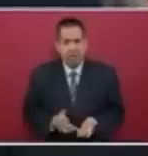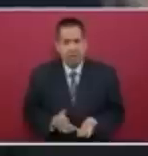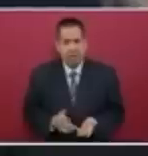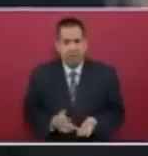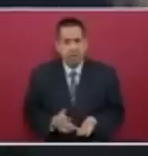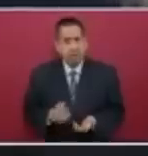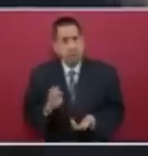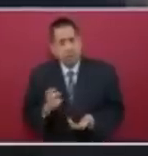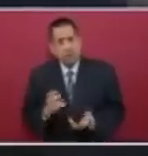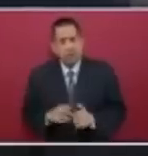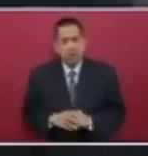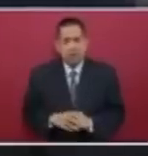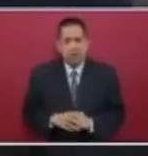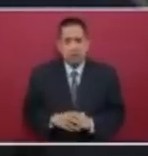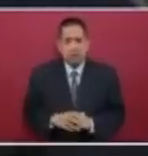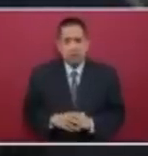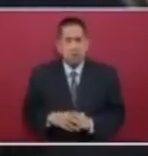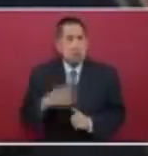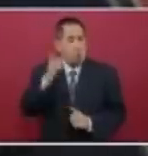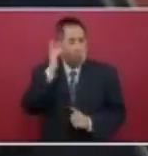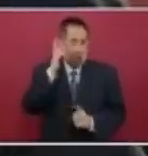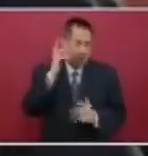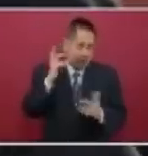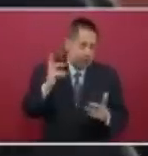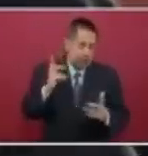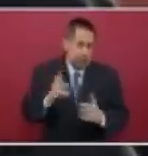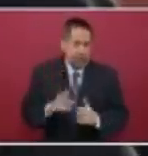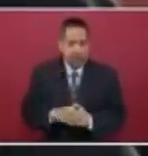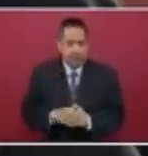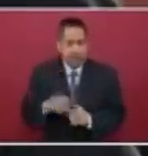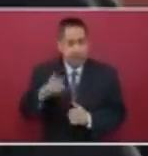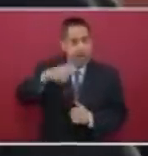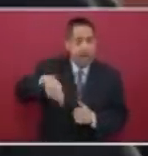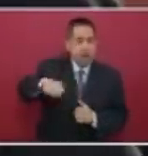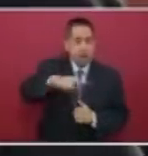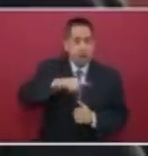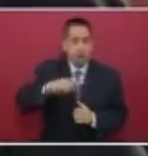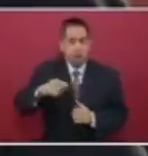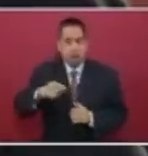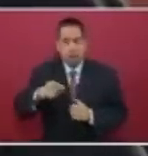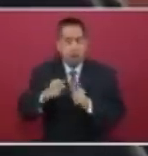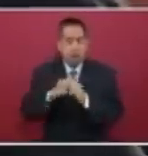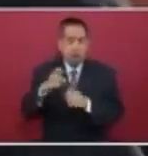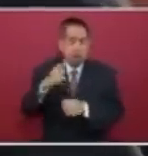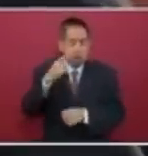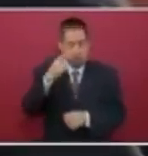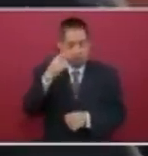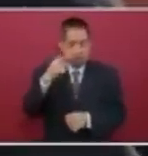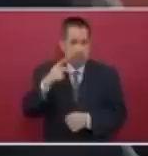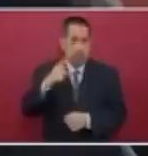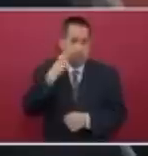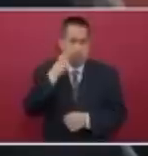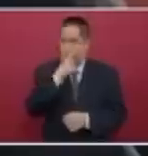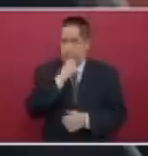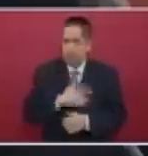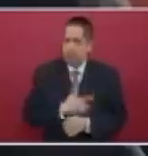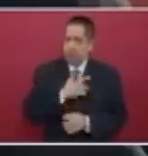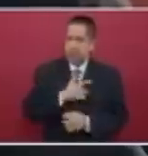entonces ojalá y ellos este por su propia voluntad